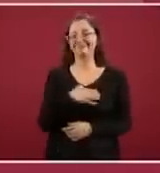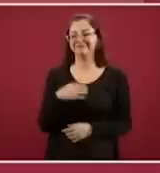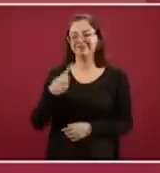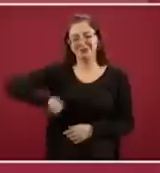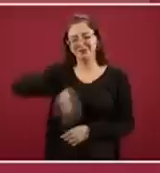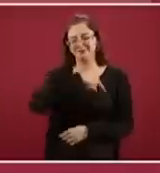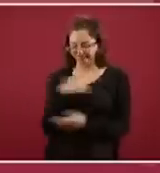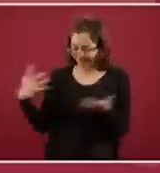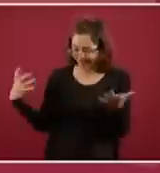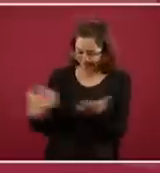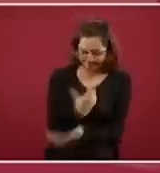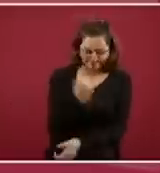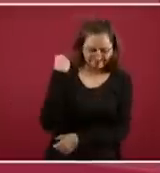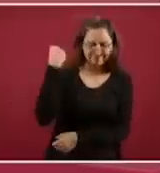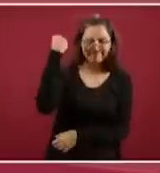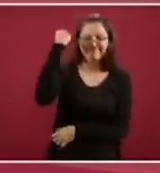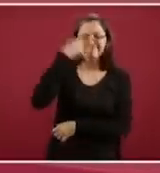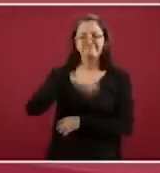triunfo.